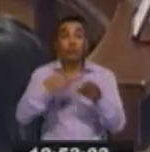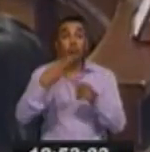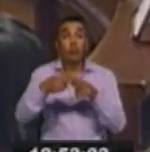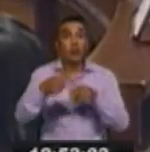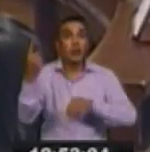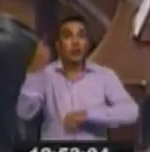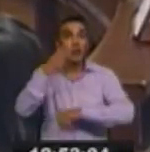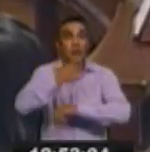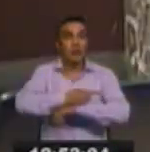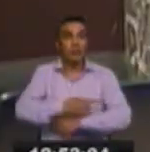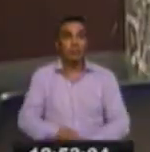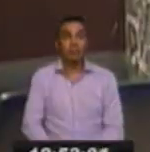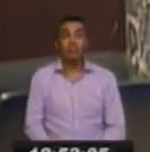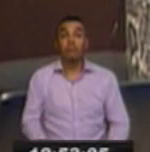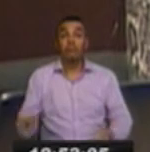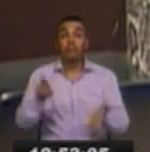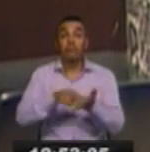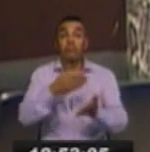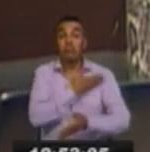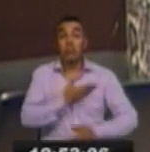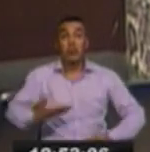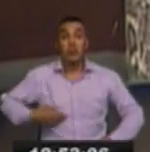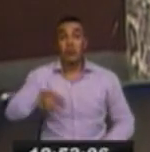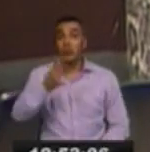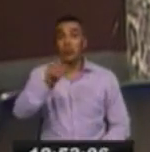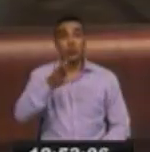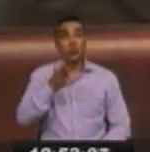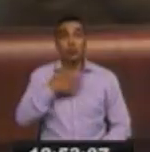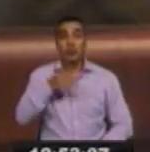próximos días. Se reiteró que el jefe de Estado no puede